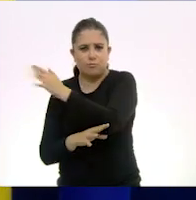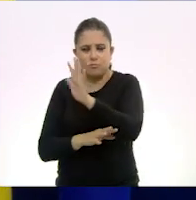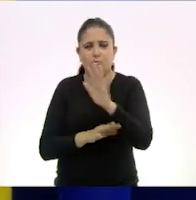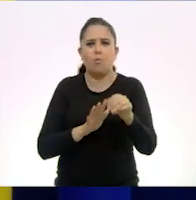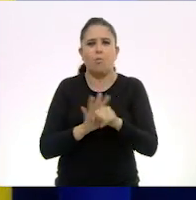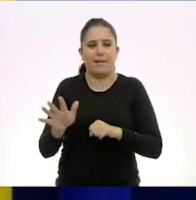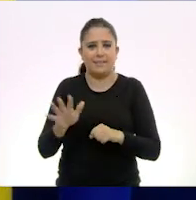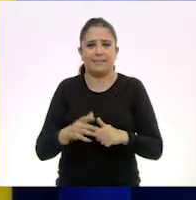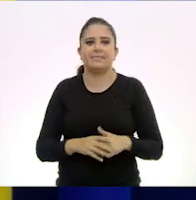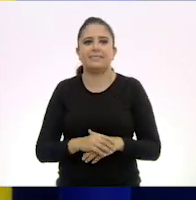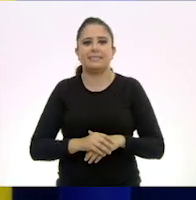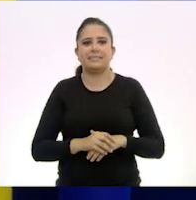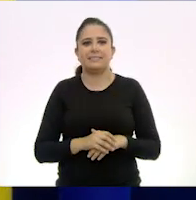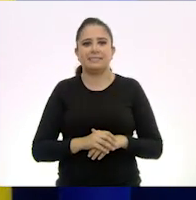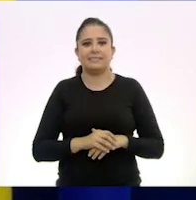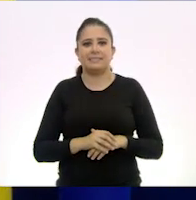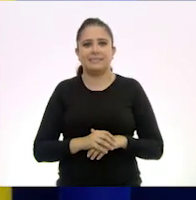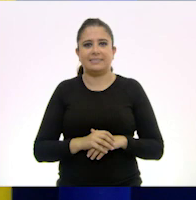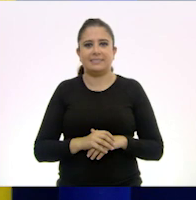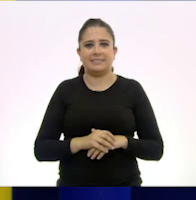corresponde.